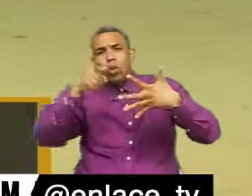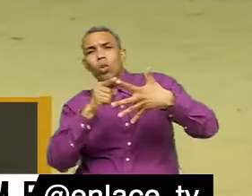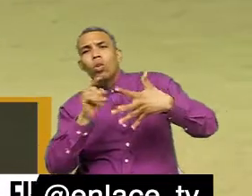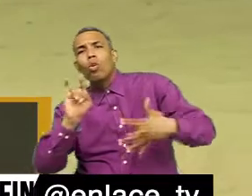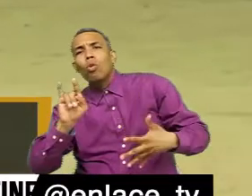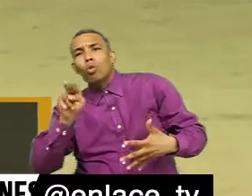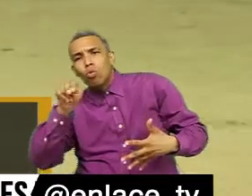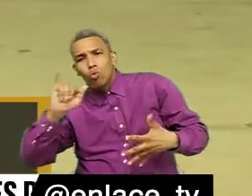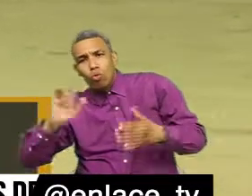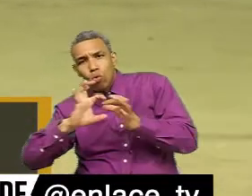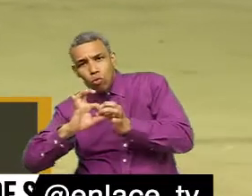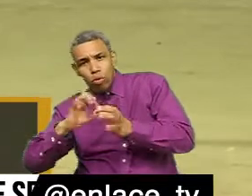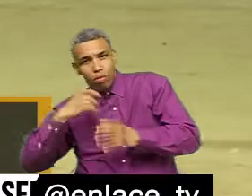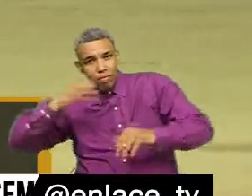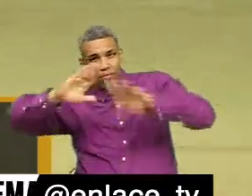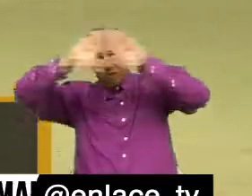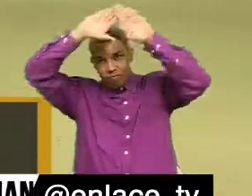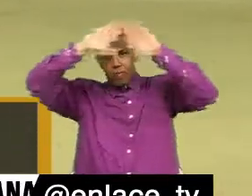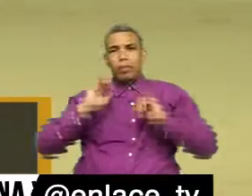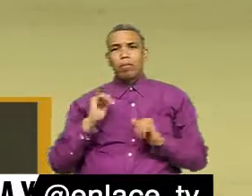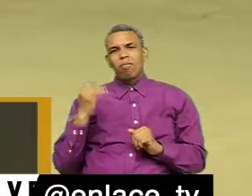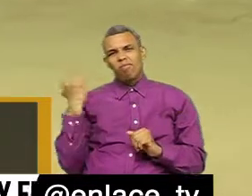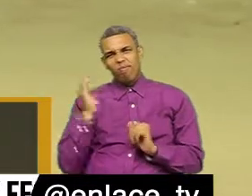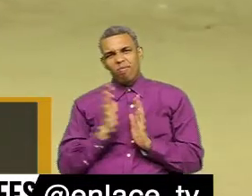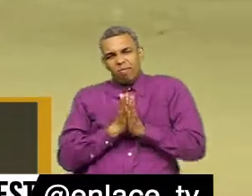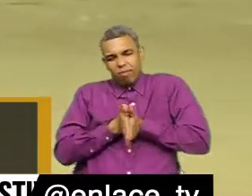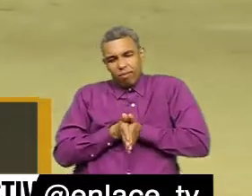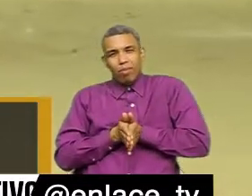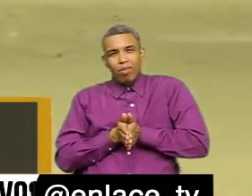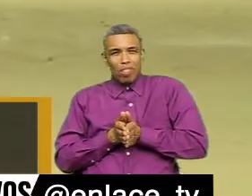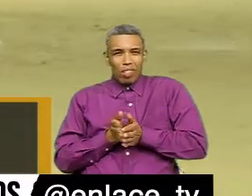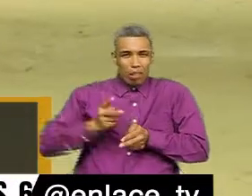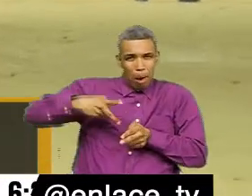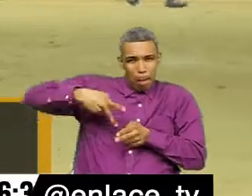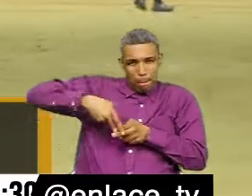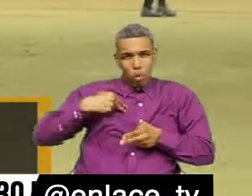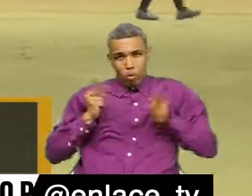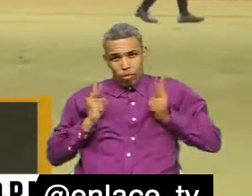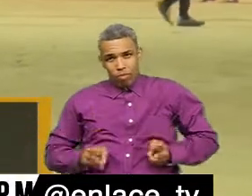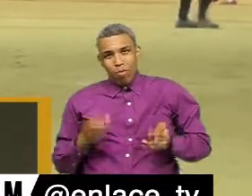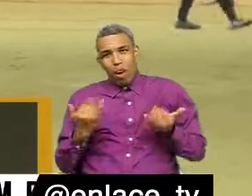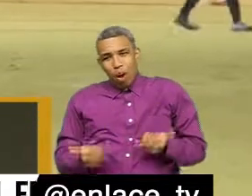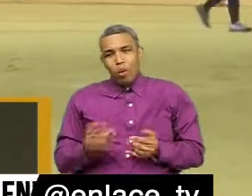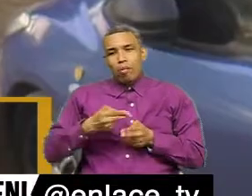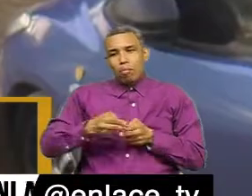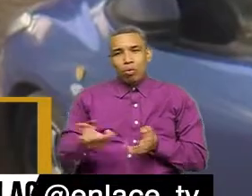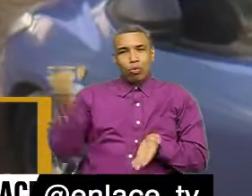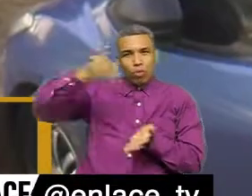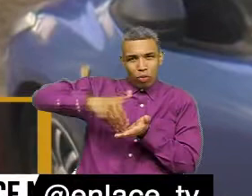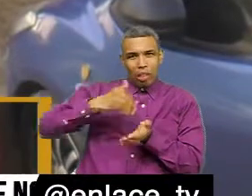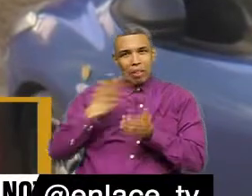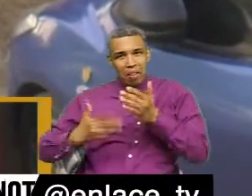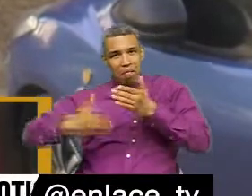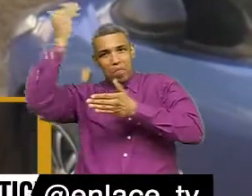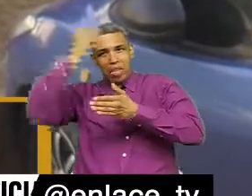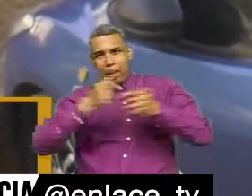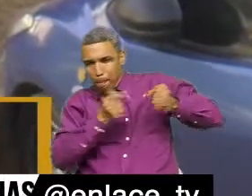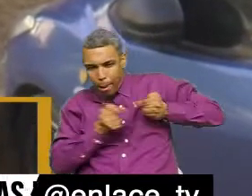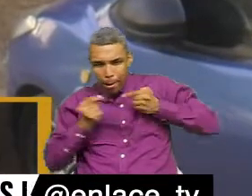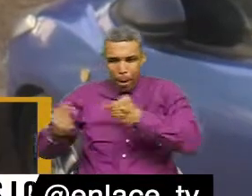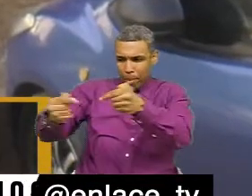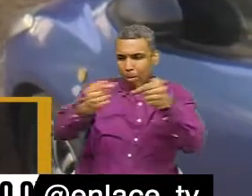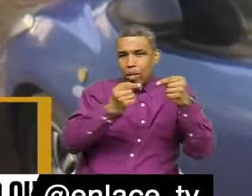ocasión del fin de año, el torneo entró en receso, pero regresa con mayor auge para el esparcimiento de los seguidores de esta disciplina deportiva. La programación